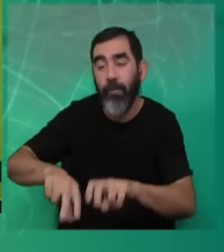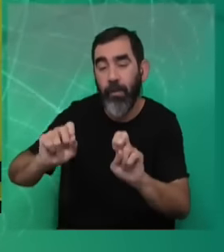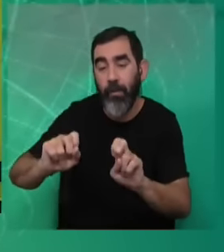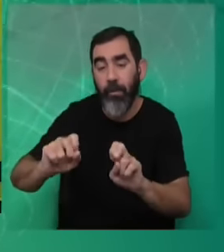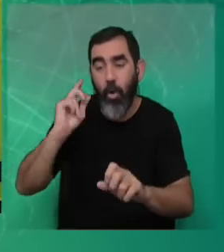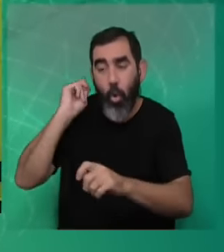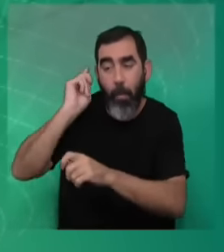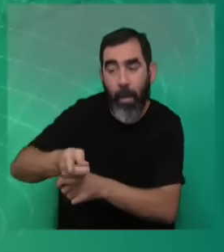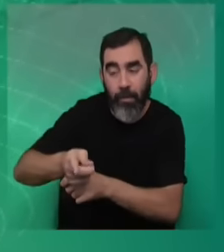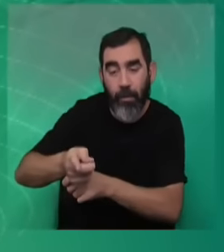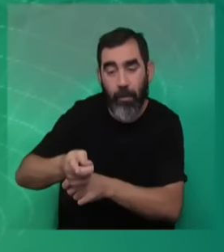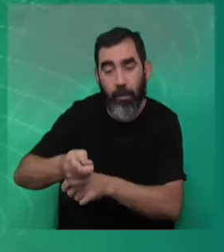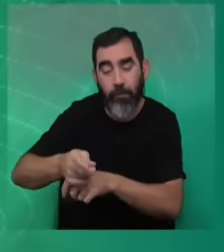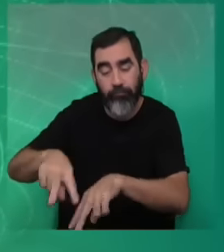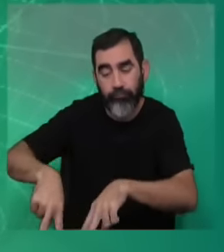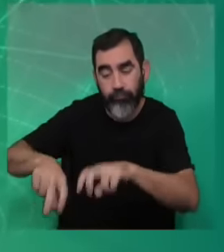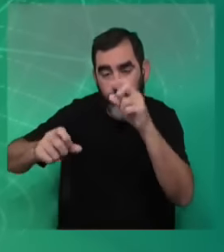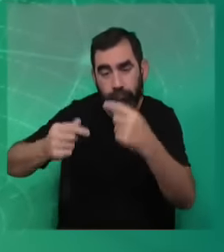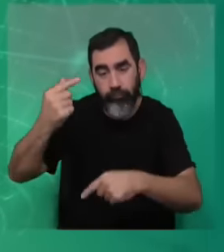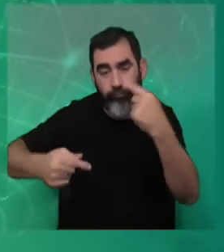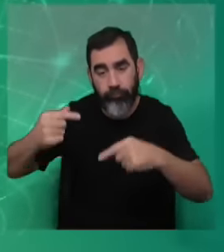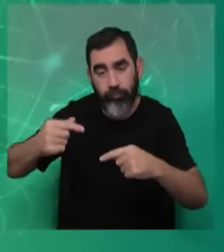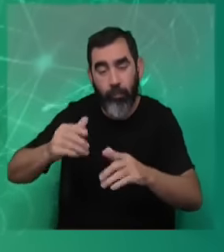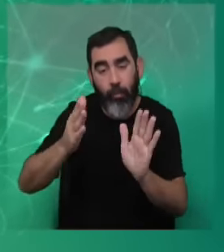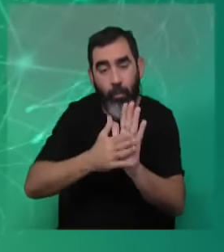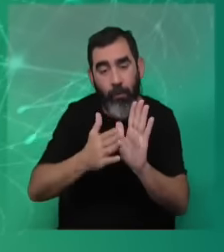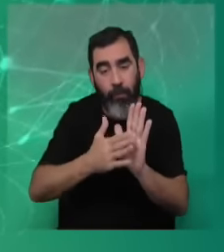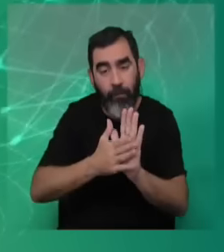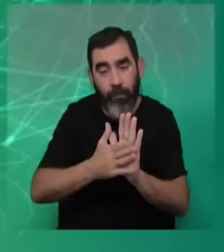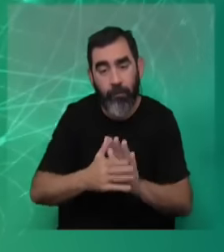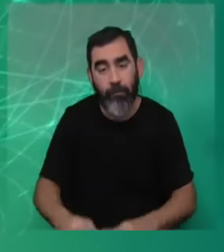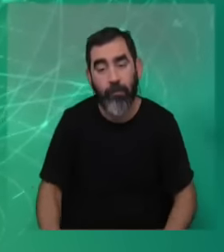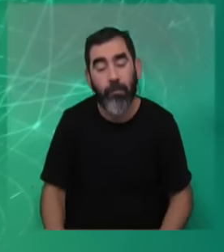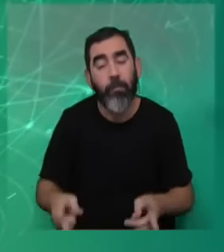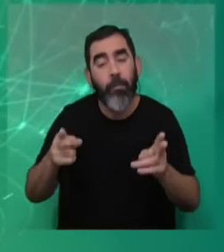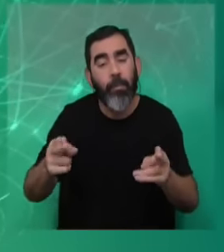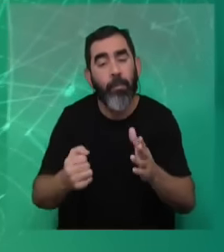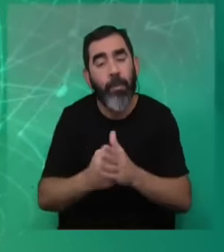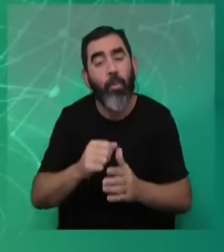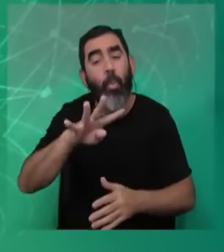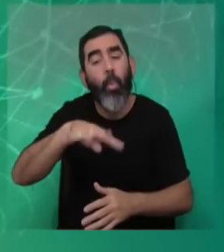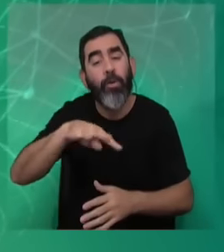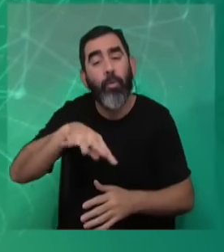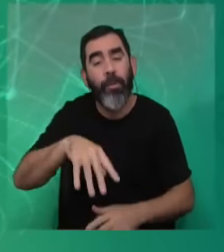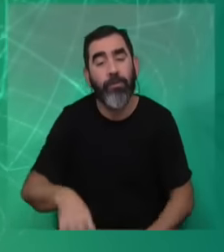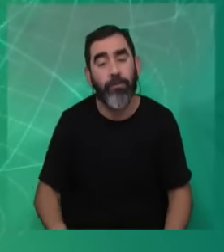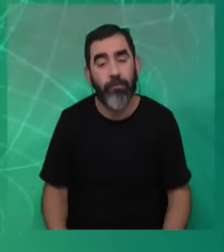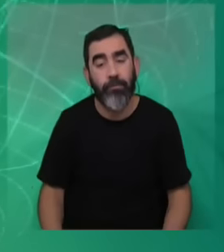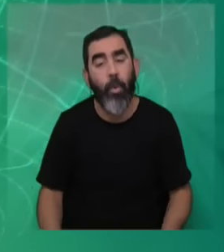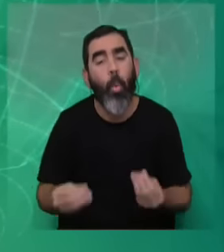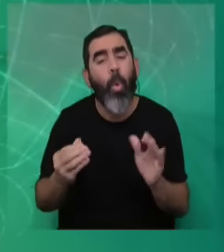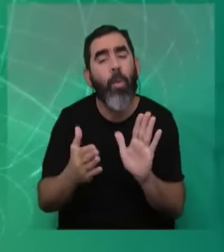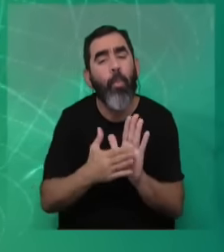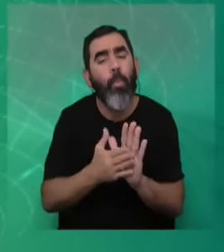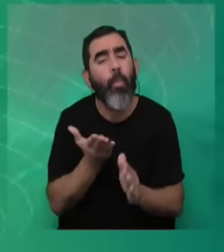intimó a diligenciar todos y cada uno de los medios de prueba que nosotros propusimos y hacerlo en un plazo máximo de 4 meses bien Cuáles son esas pruebas que Ustedes